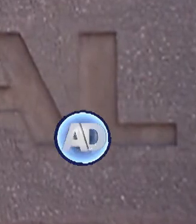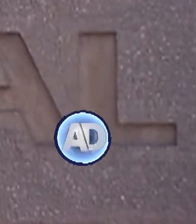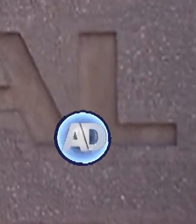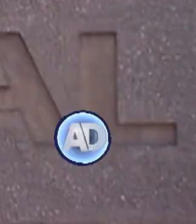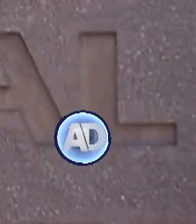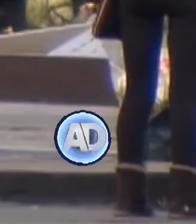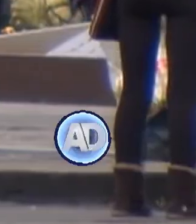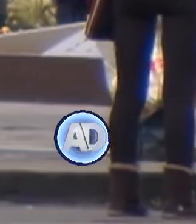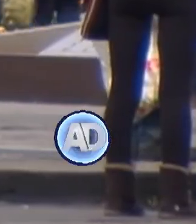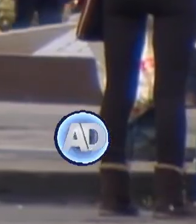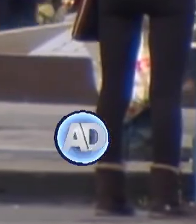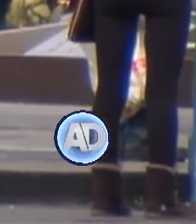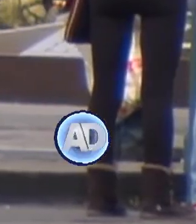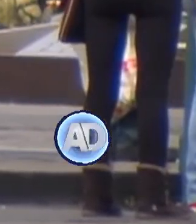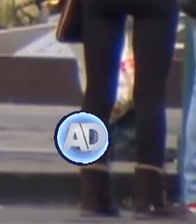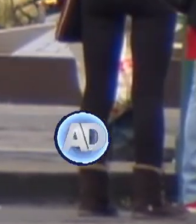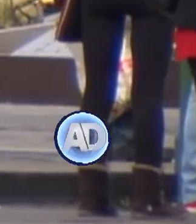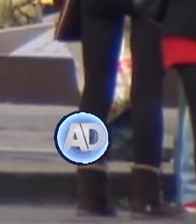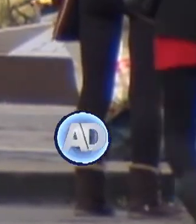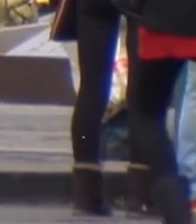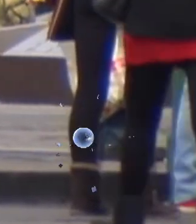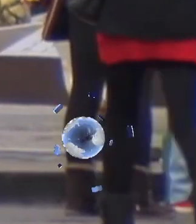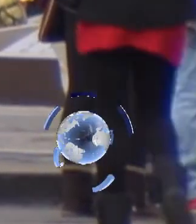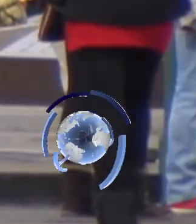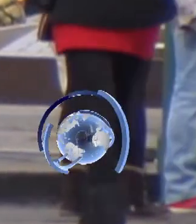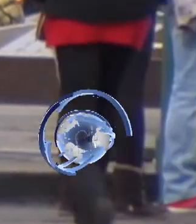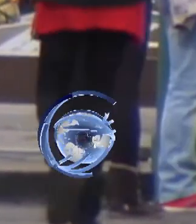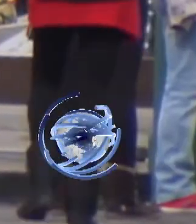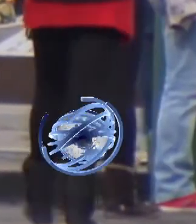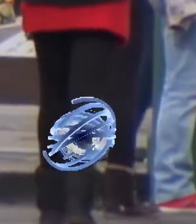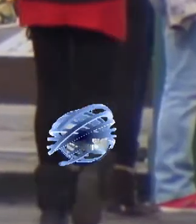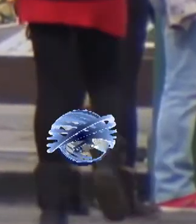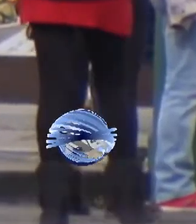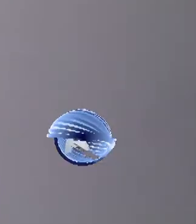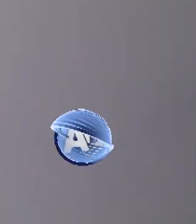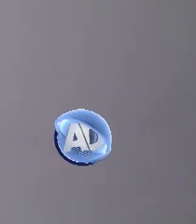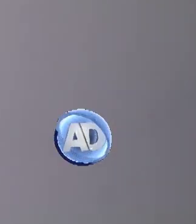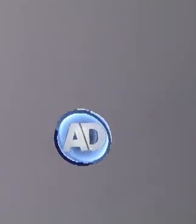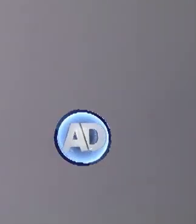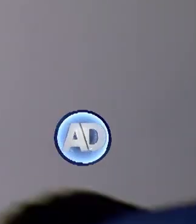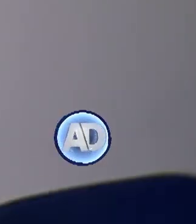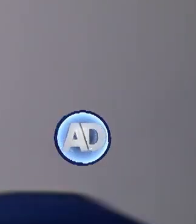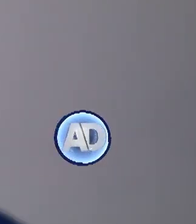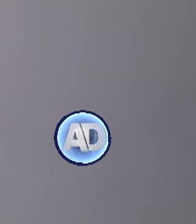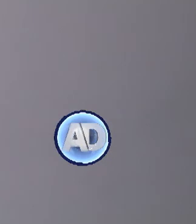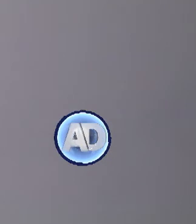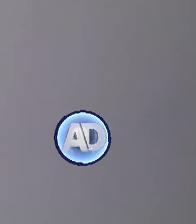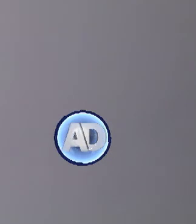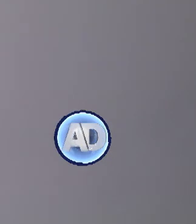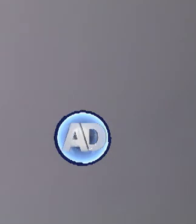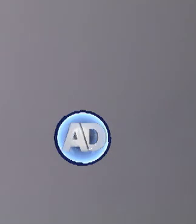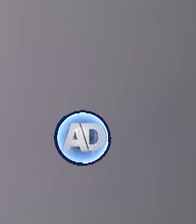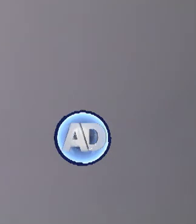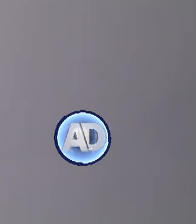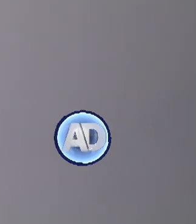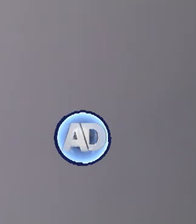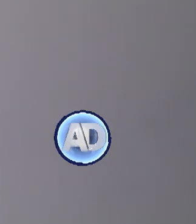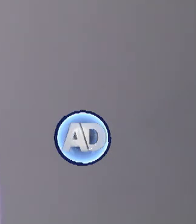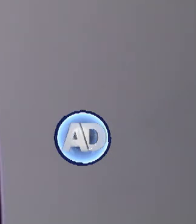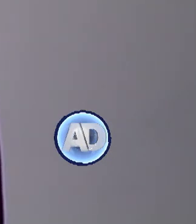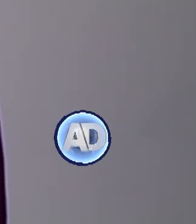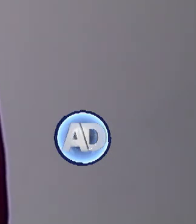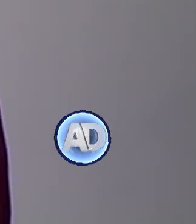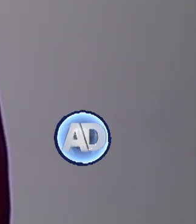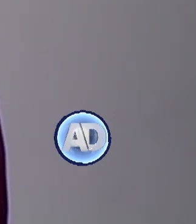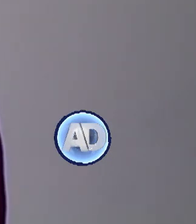la realización de llamadas telefónicas en las que se pedía votar a favor de dicho partido y de su candidata gobernadora a